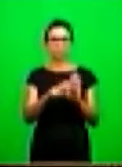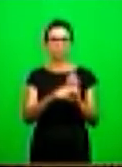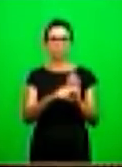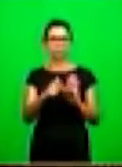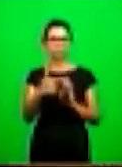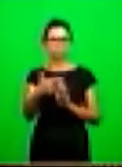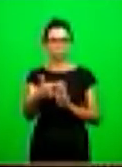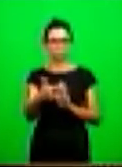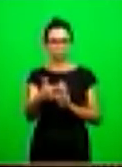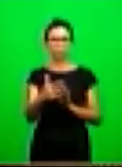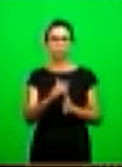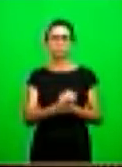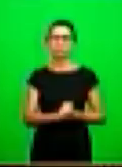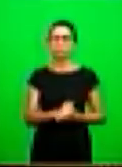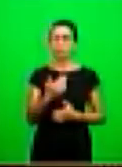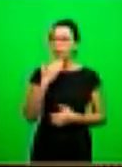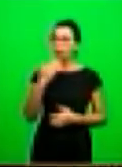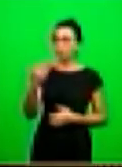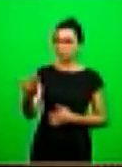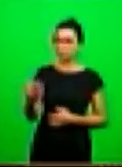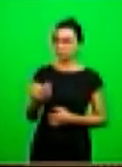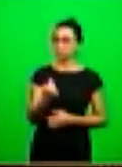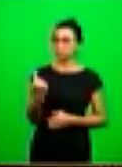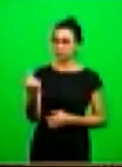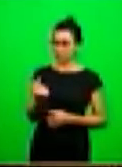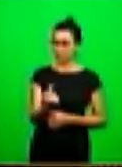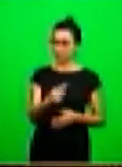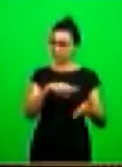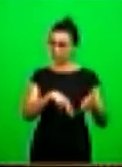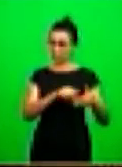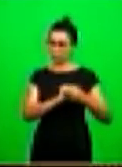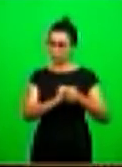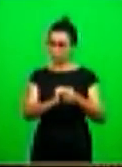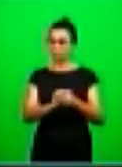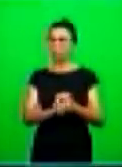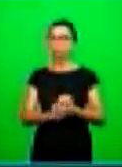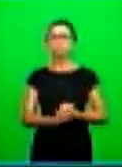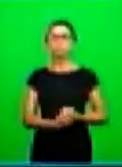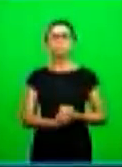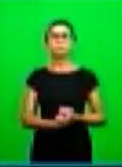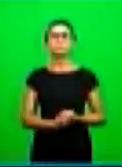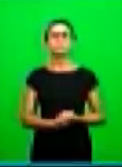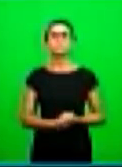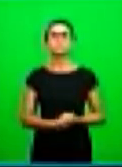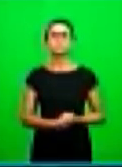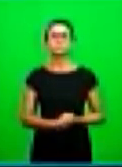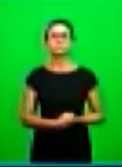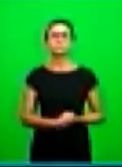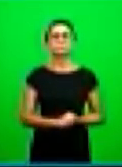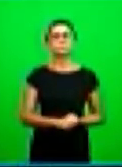en su libro capítulo 5, versículo 2, los hermanos pueden acompañar la lectura, el texto,